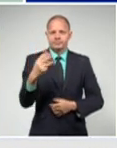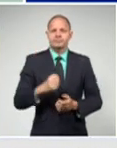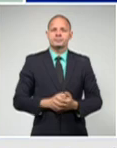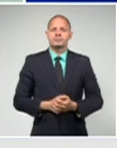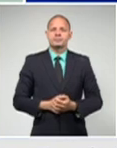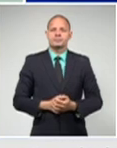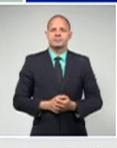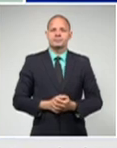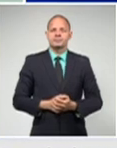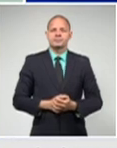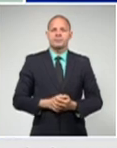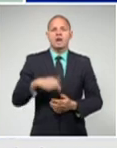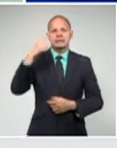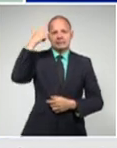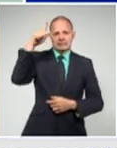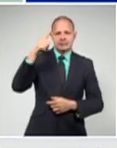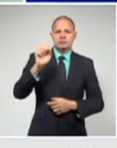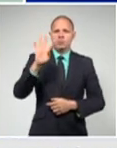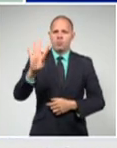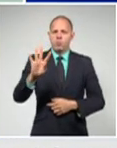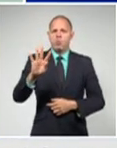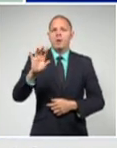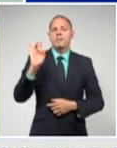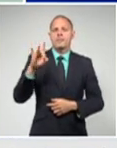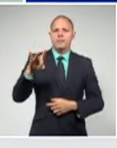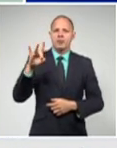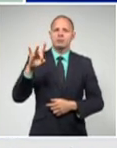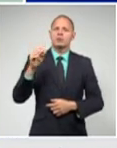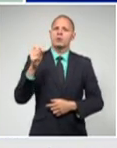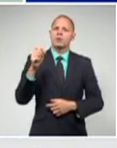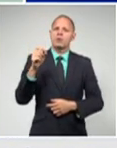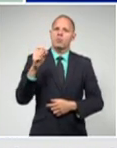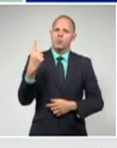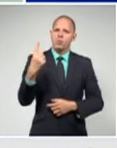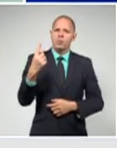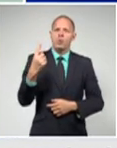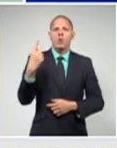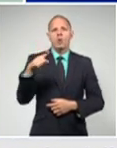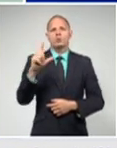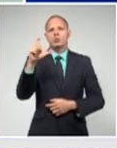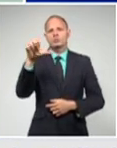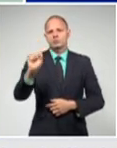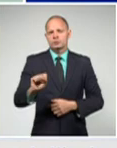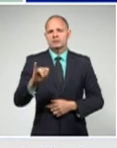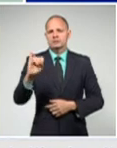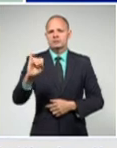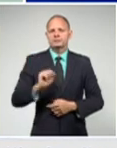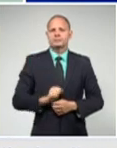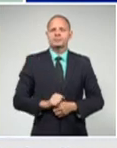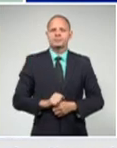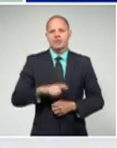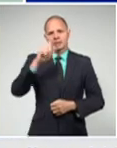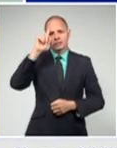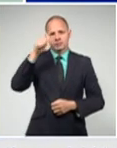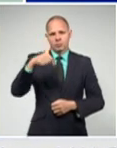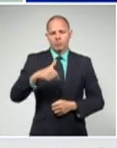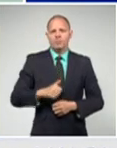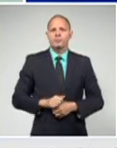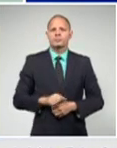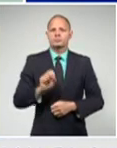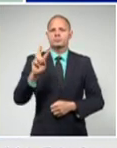de Sandino, 1 de Los Palacios, de Consolación del Sur 6, de San Juan y Martínez